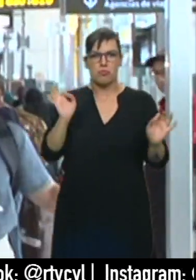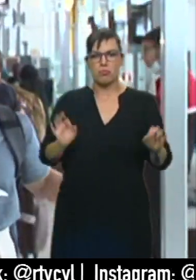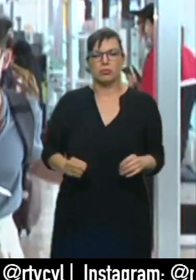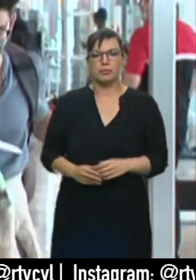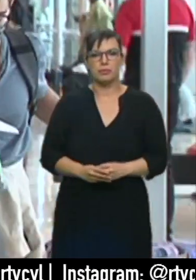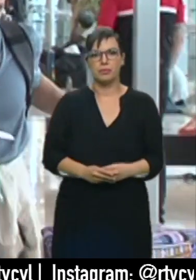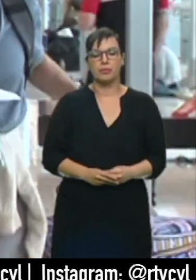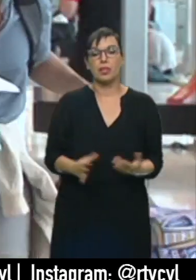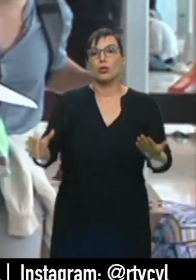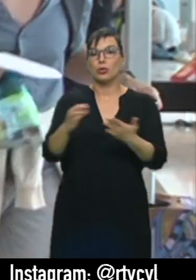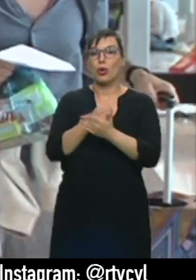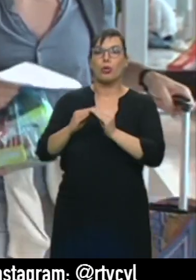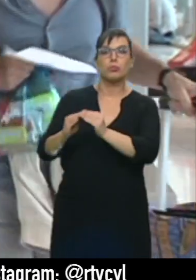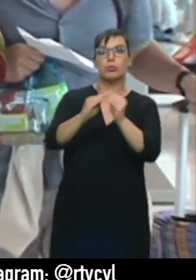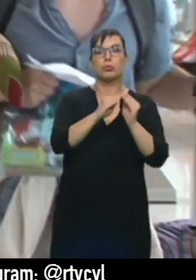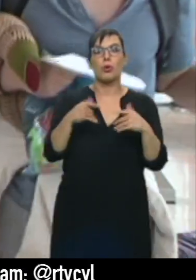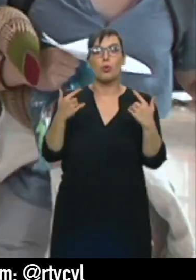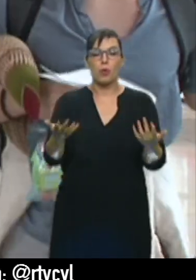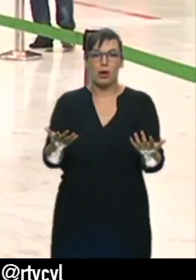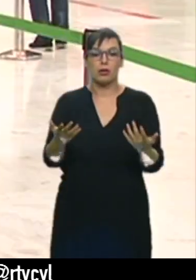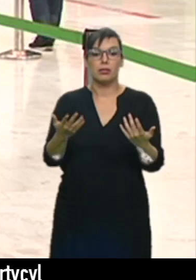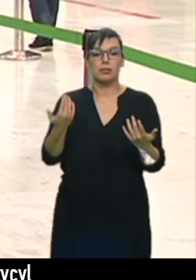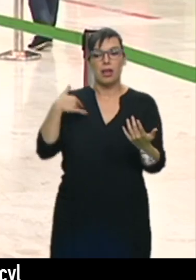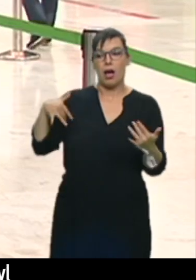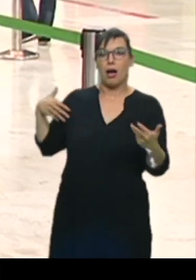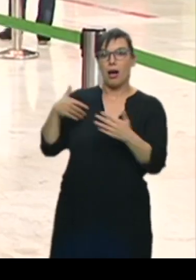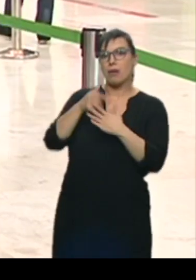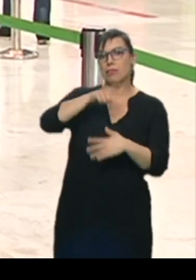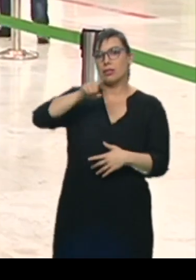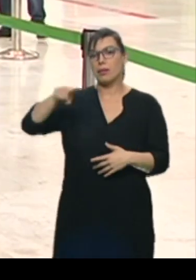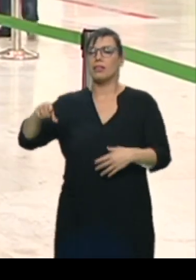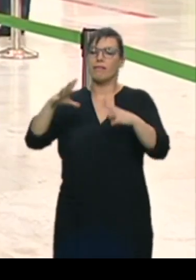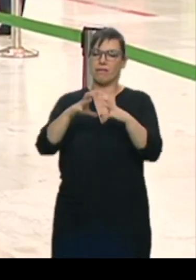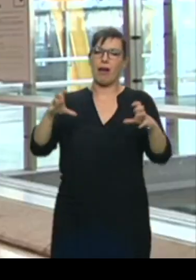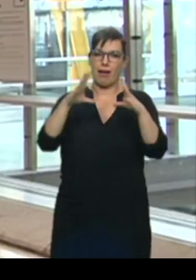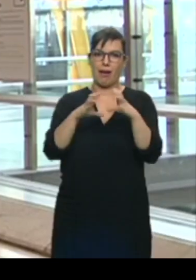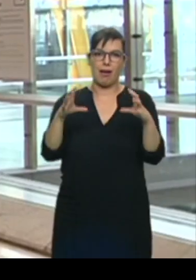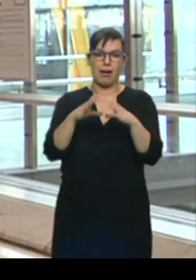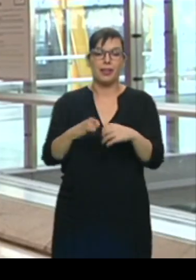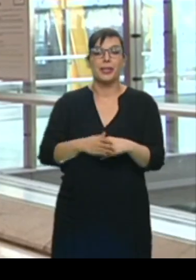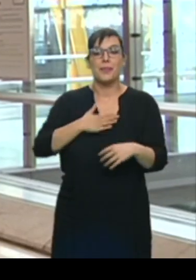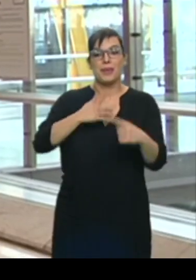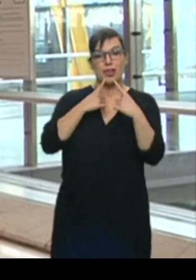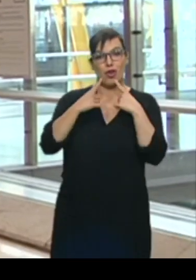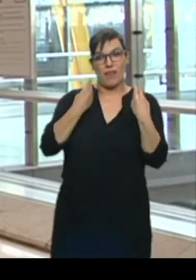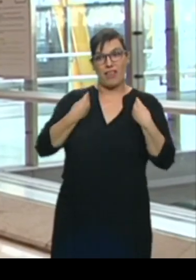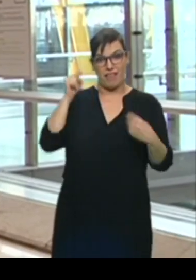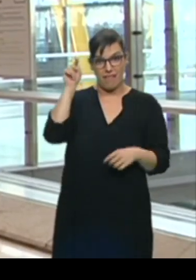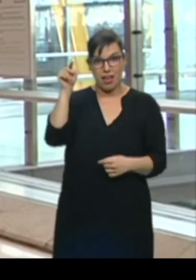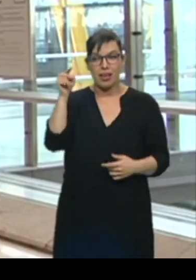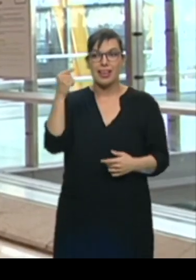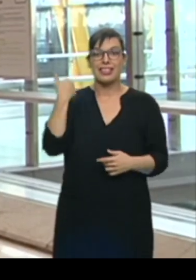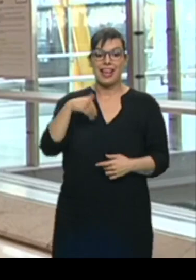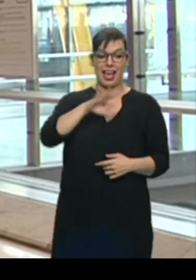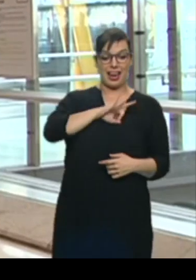En lo que todos coincidían era que después de tantos meses esperaban con ganas este momento. Mi novia es de allí y llevamos desde